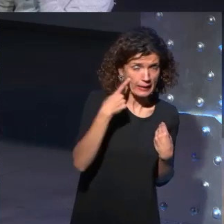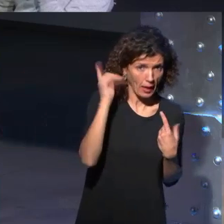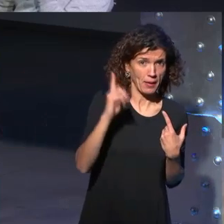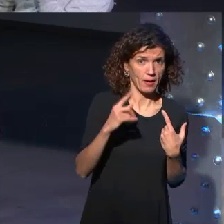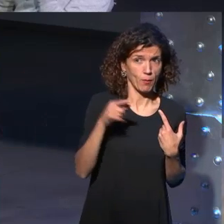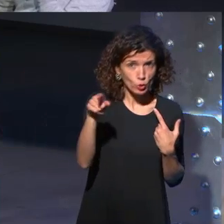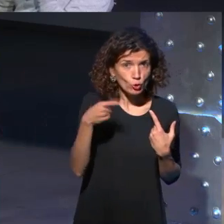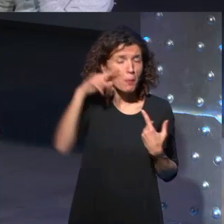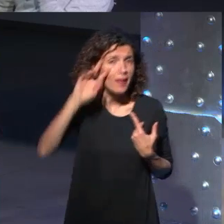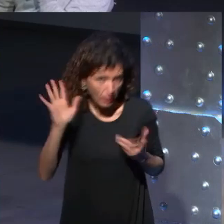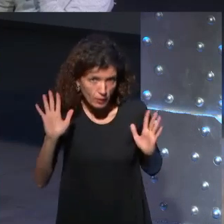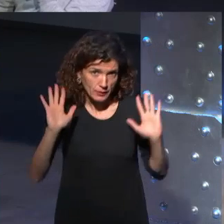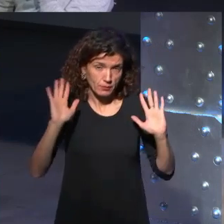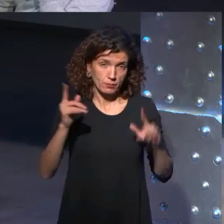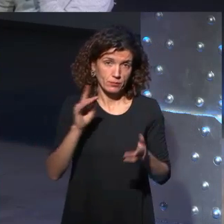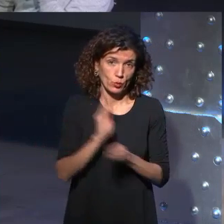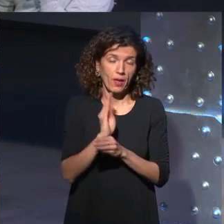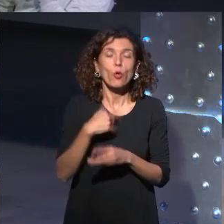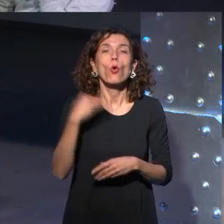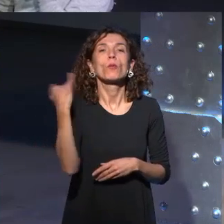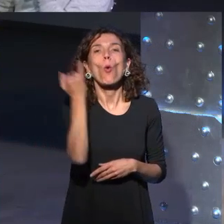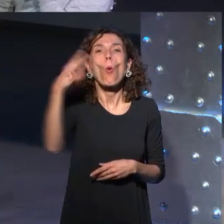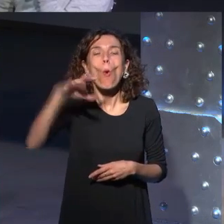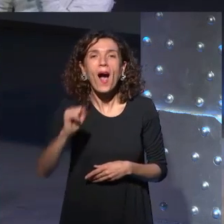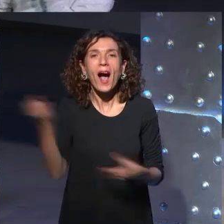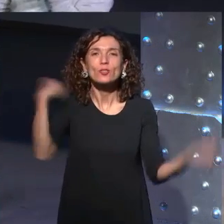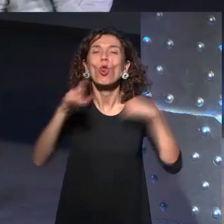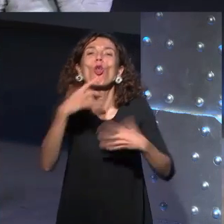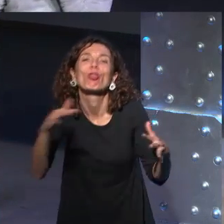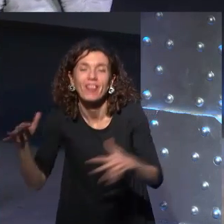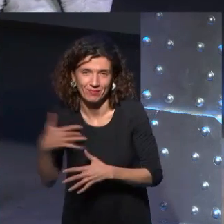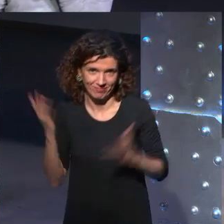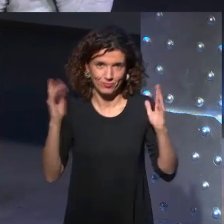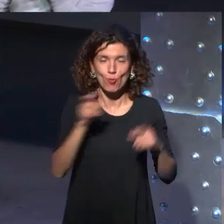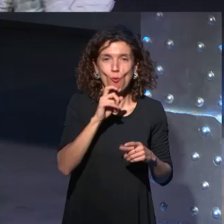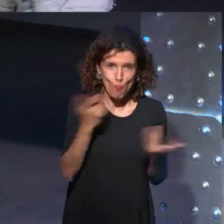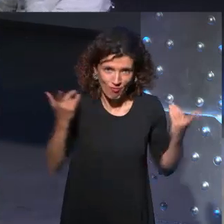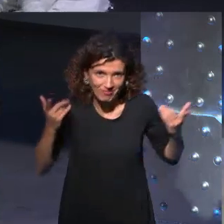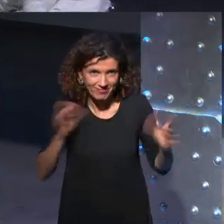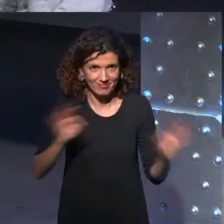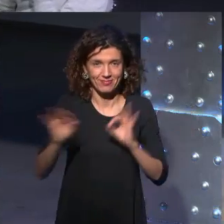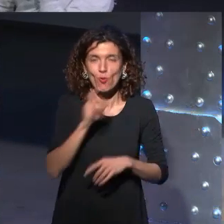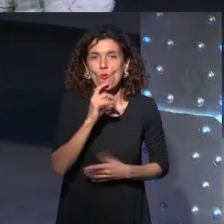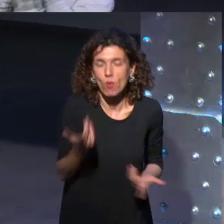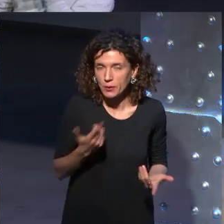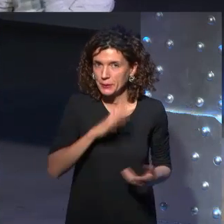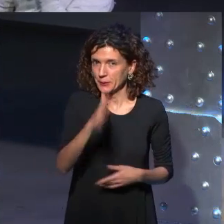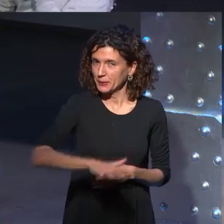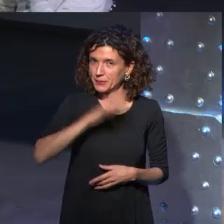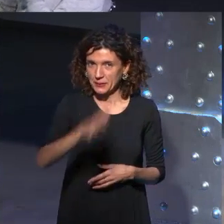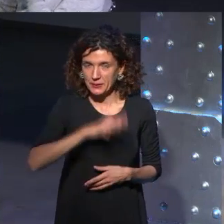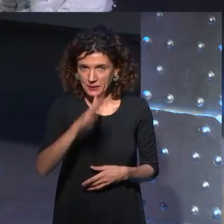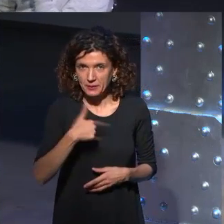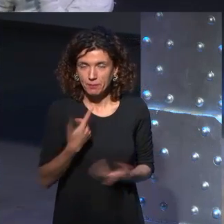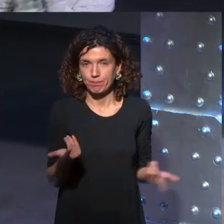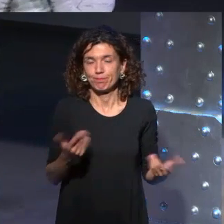por favor. A ver si ¿Dónde lo está Juan encuentro. Echanove? Que venga a leer. Sí. ¿Cómo lee Juan, tío? Es increíble. ¿Lo viste?